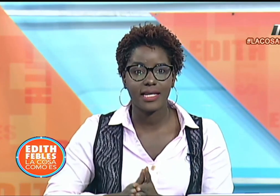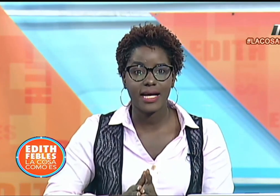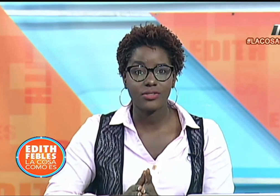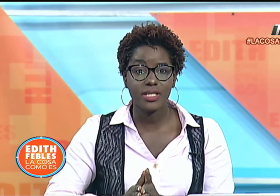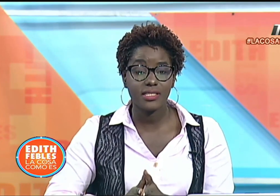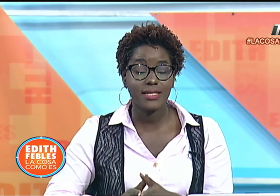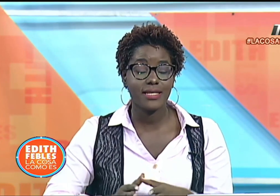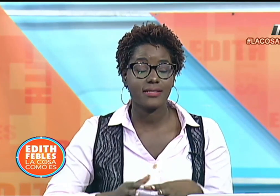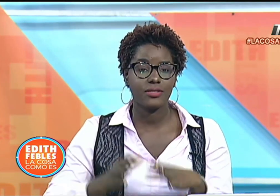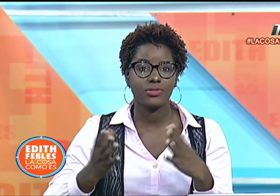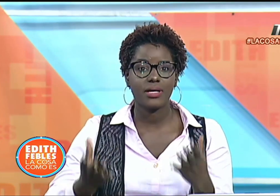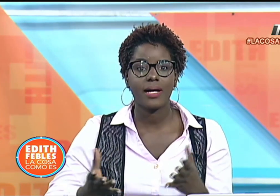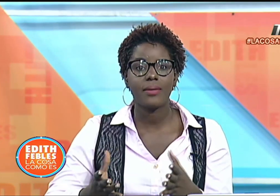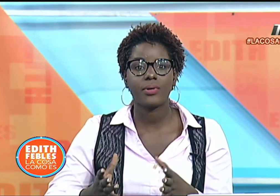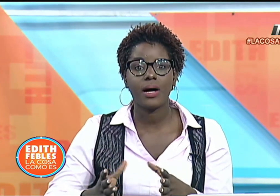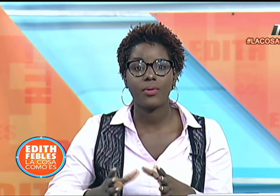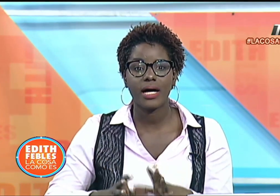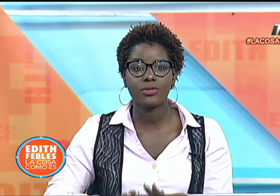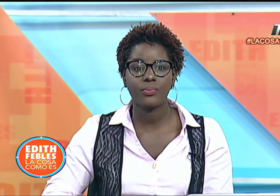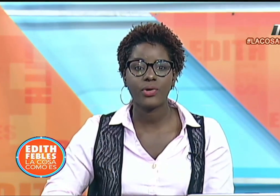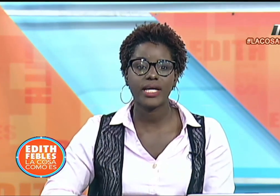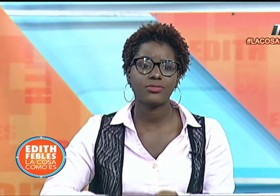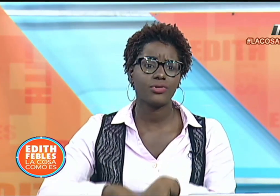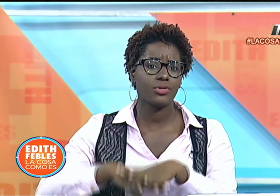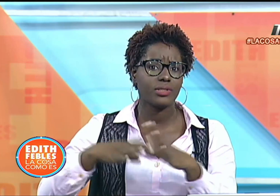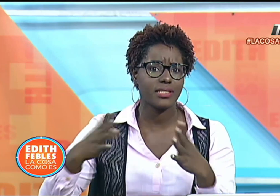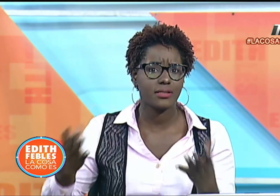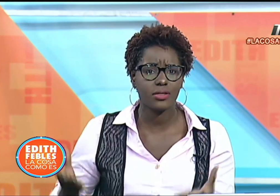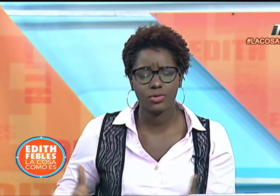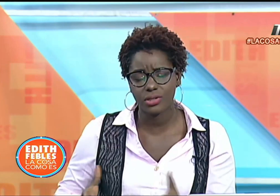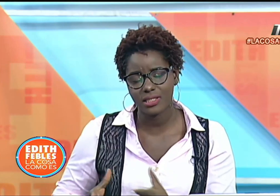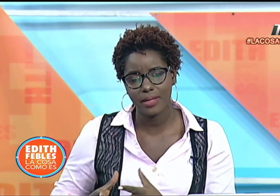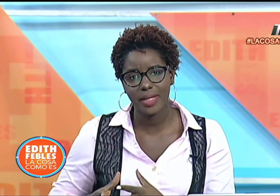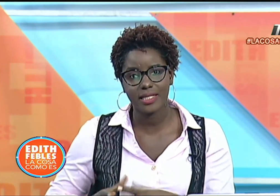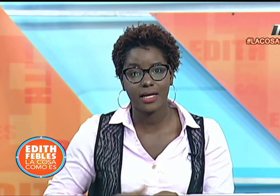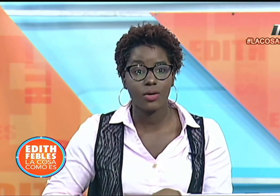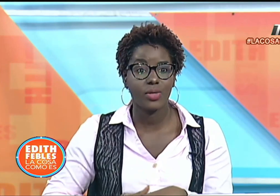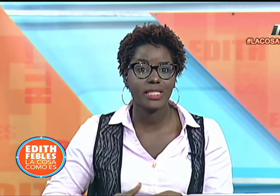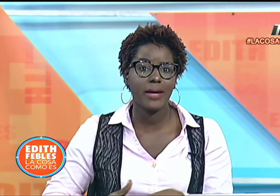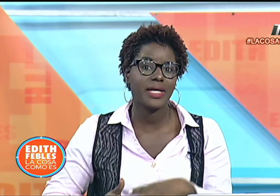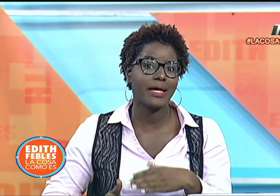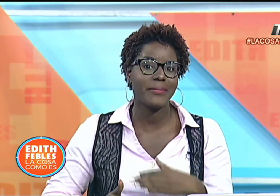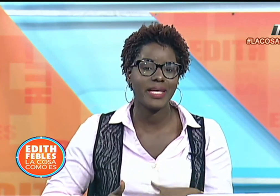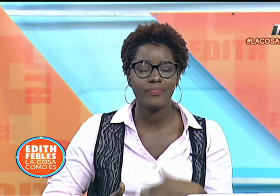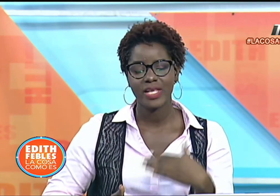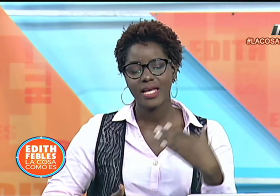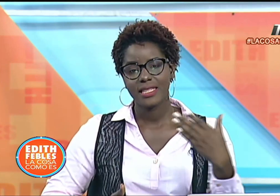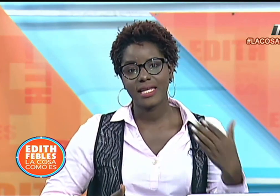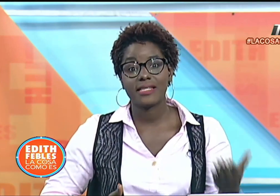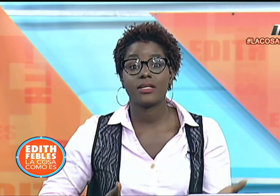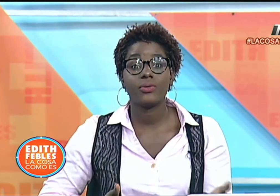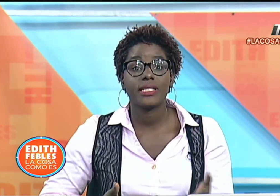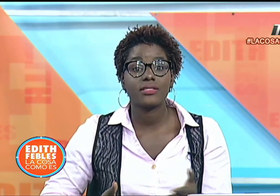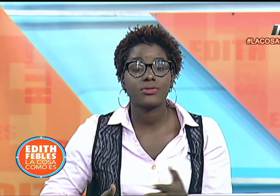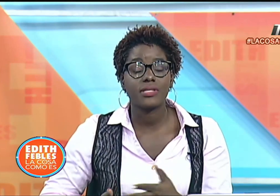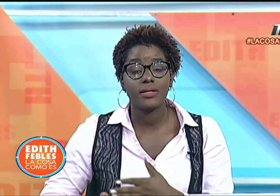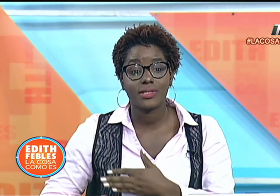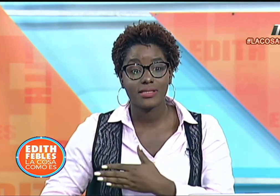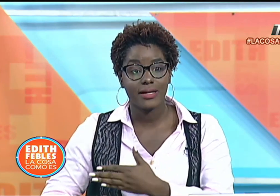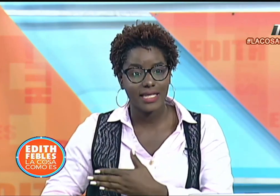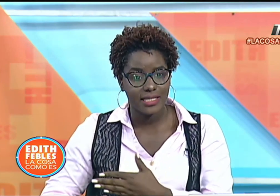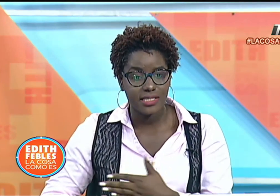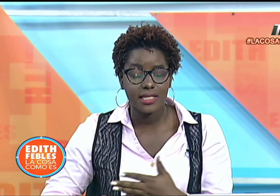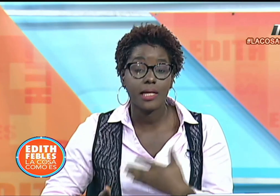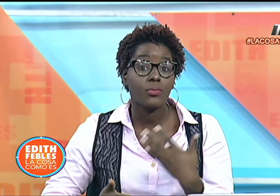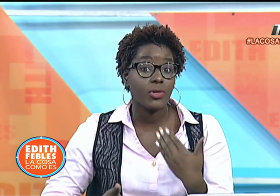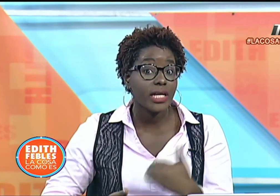En el caso de Chile, ellos estaban abogando por esto y otras temáticas, como el tema también de la seguridad social. Ustedes